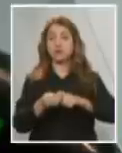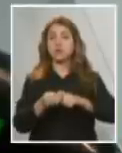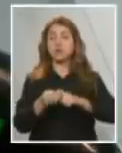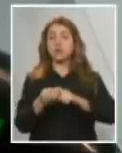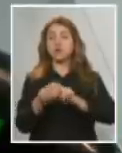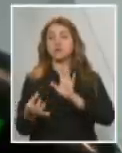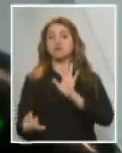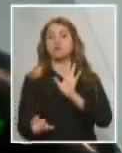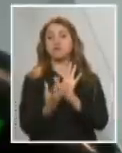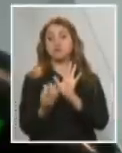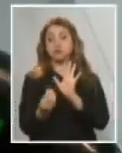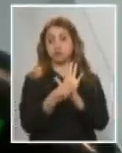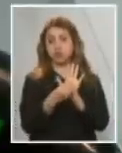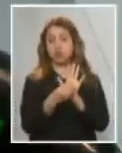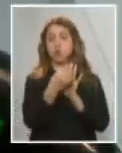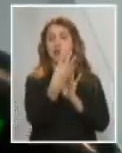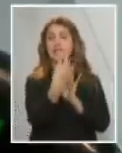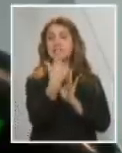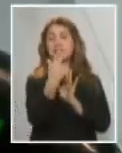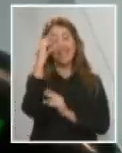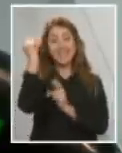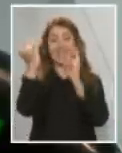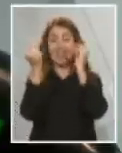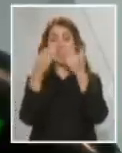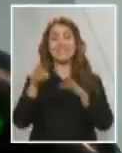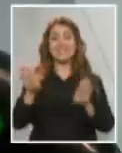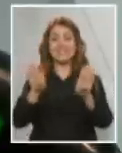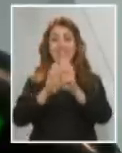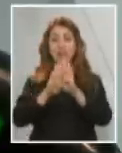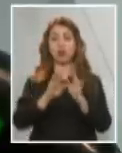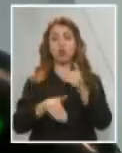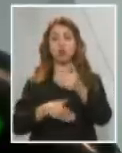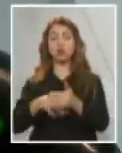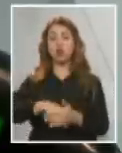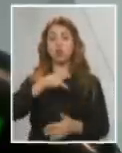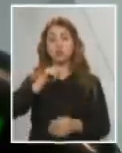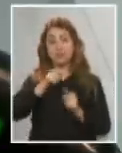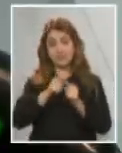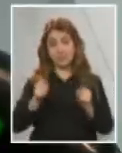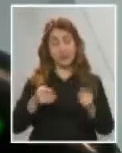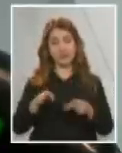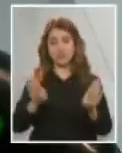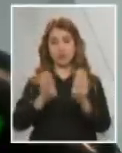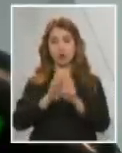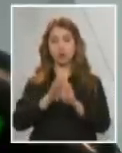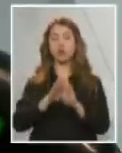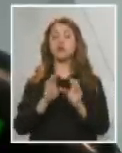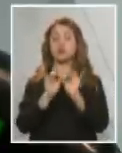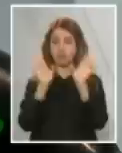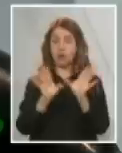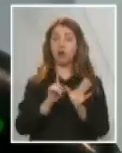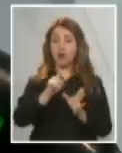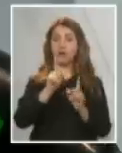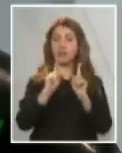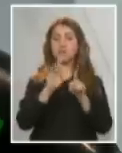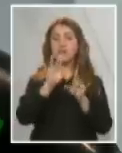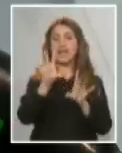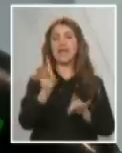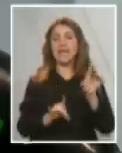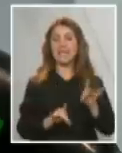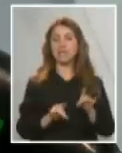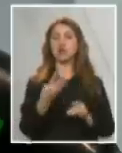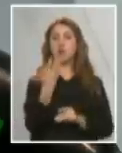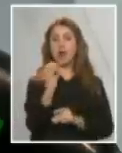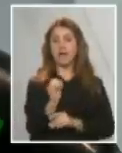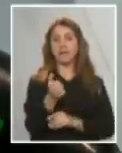Suben las ideas, las 447 ideas, que acaba de cerrar este uh-huh. concurso recién esta semana. Sí, claro. Ya de ahí se tienen que elegir